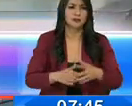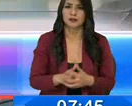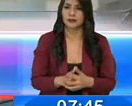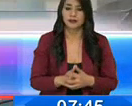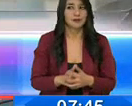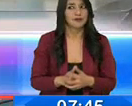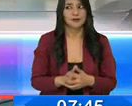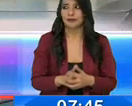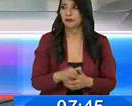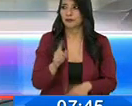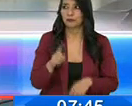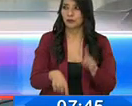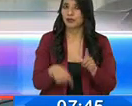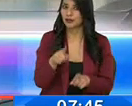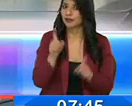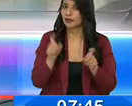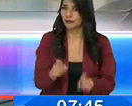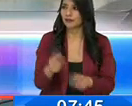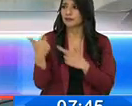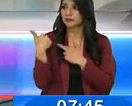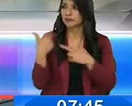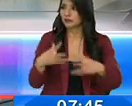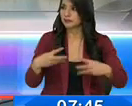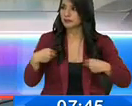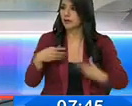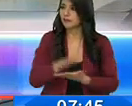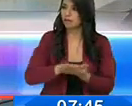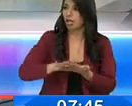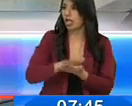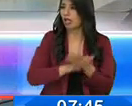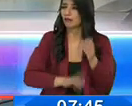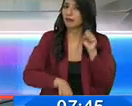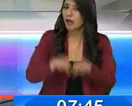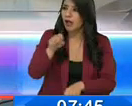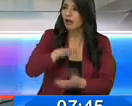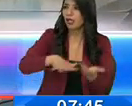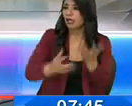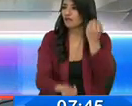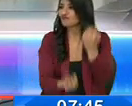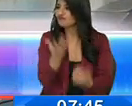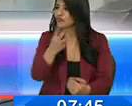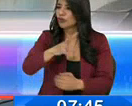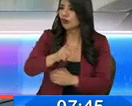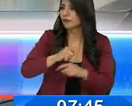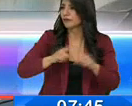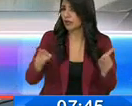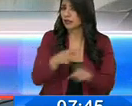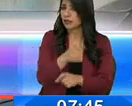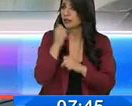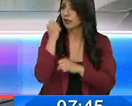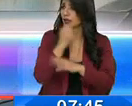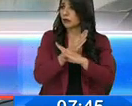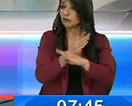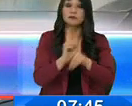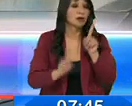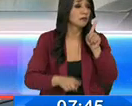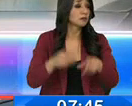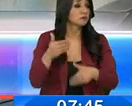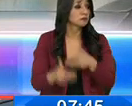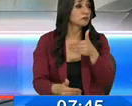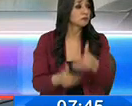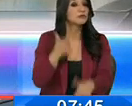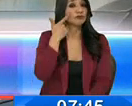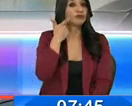responder por ese vandalismo, destrucción, los que fueren en el debido proceso y con derecho a la defensa. Bueno, de hecho están iniciados varios procesos en la